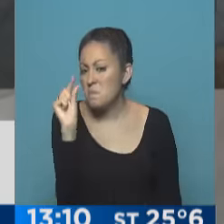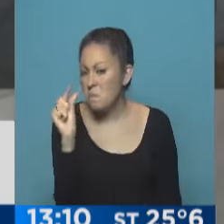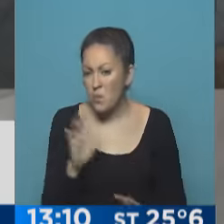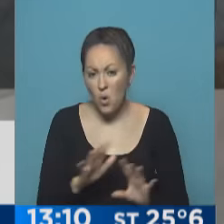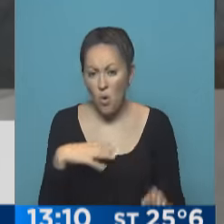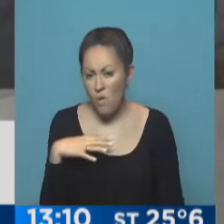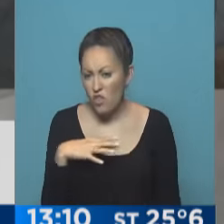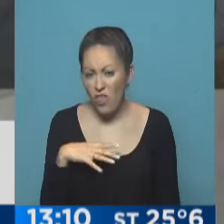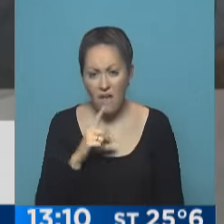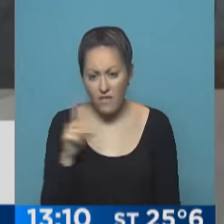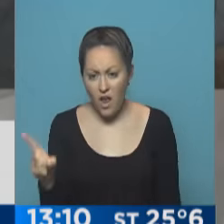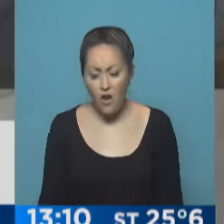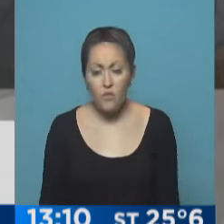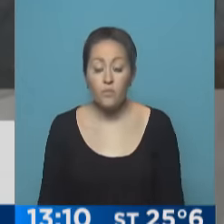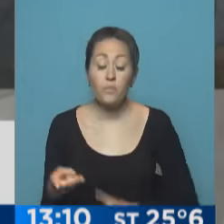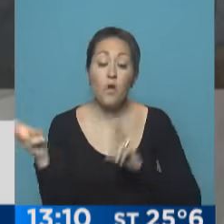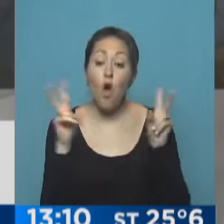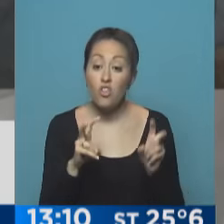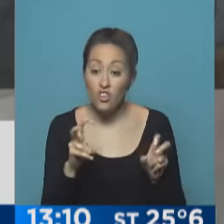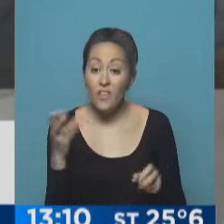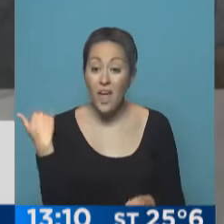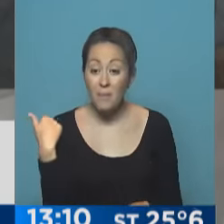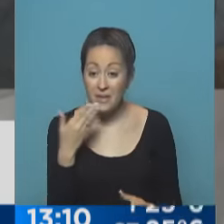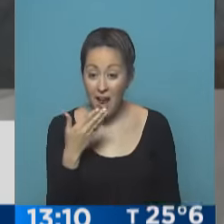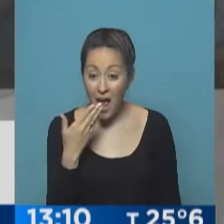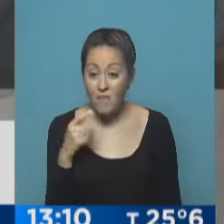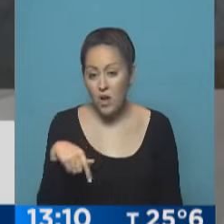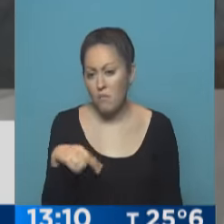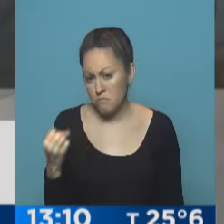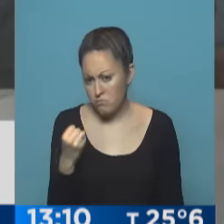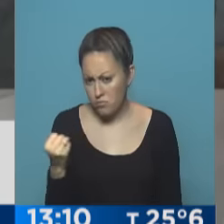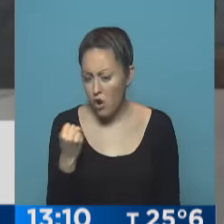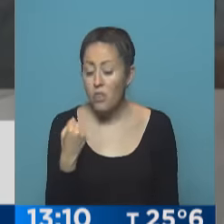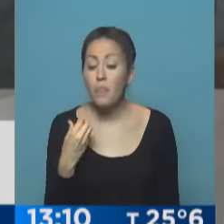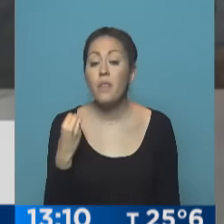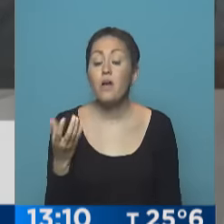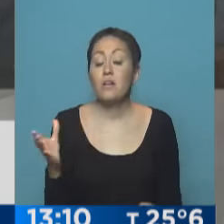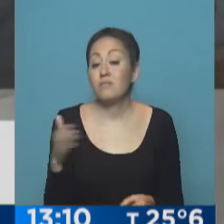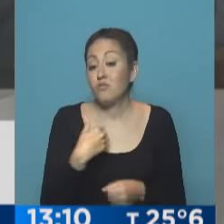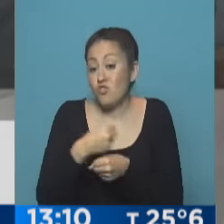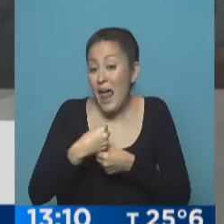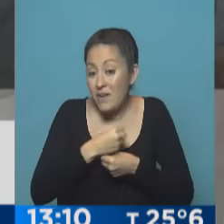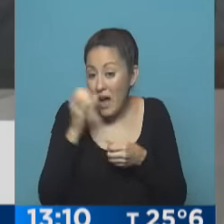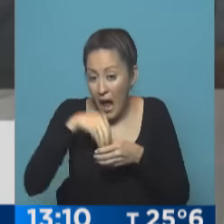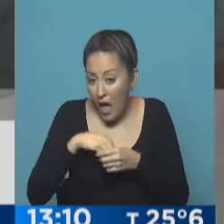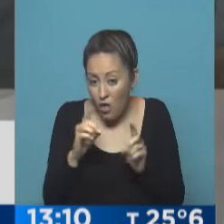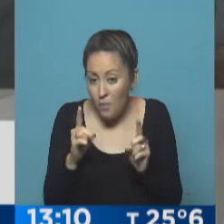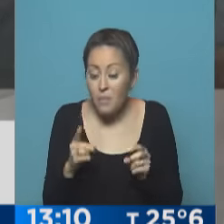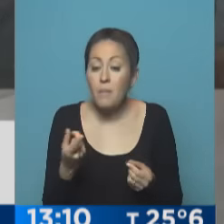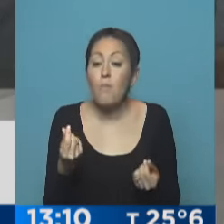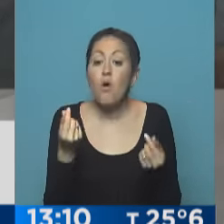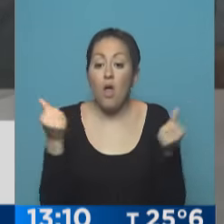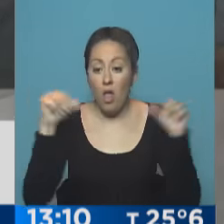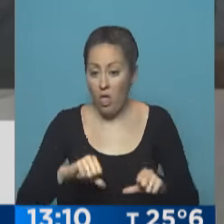todavía ra otro tema que del que hablamos también ayer pero que por supuesto es importante porque involucra a todos los trabajadores del país es la devaluación